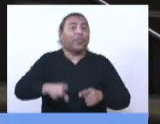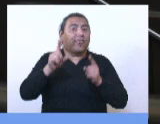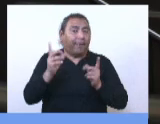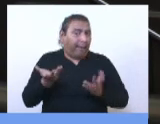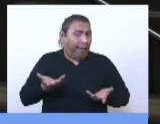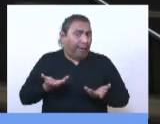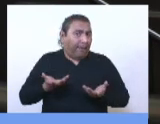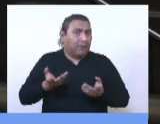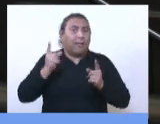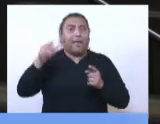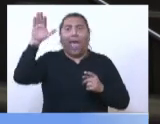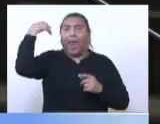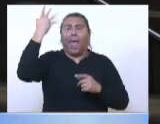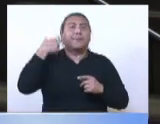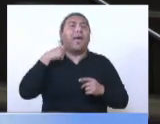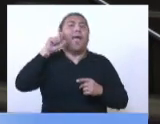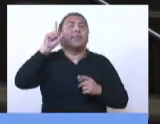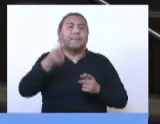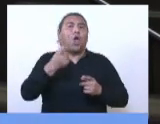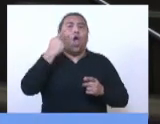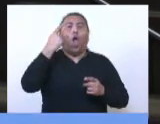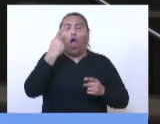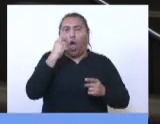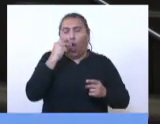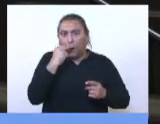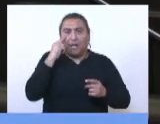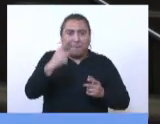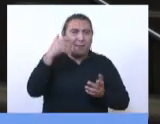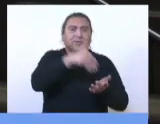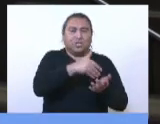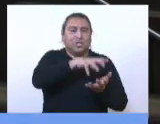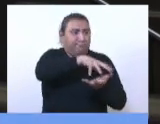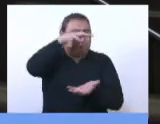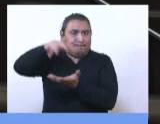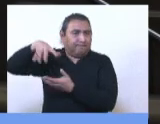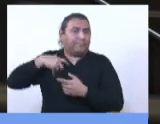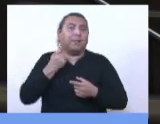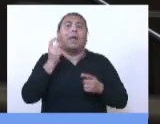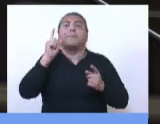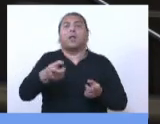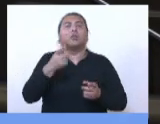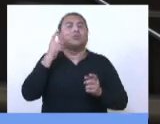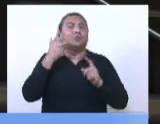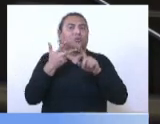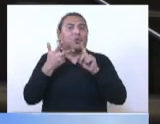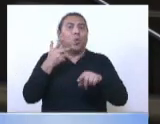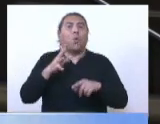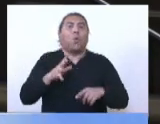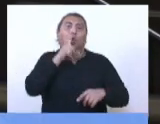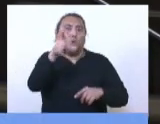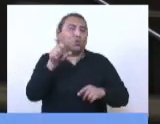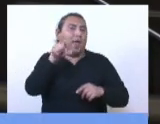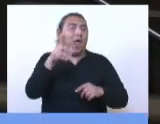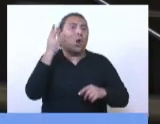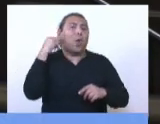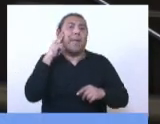arabia saudita 11.000 millones barriles petróleo ponce le sigue rusia 9000 es el grupo